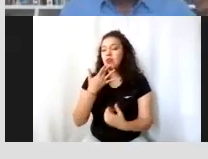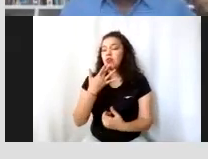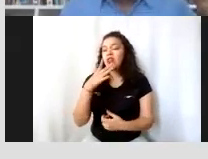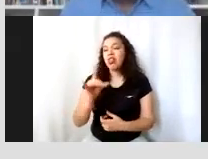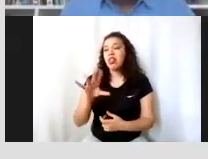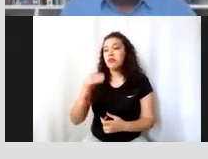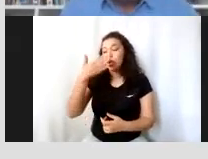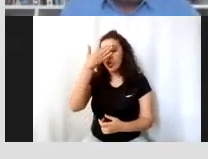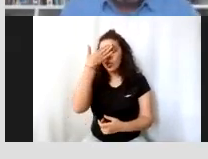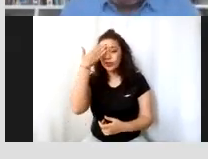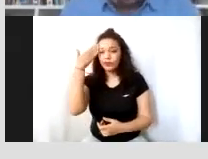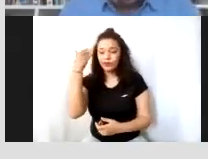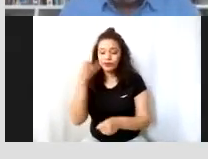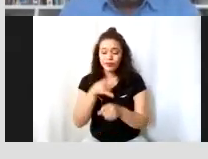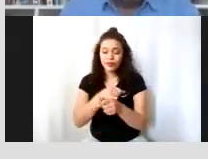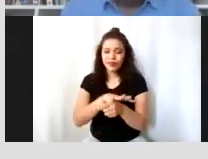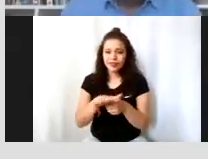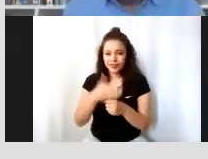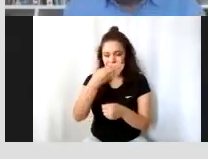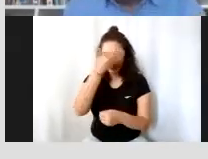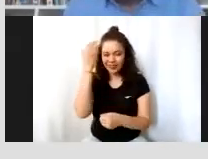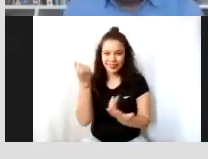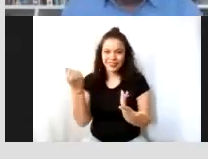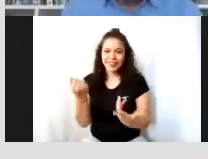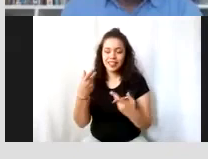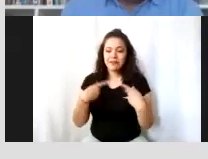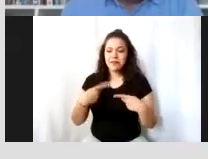inocente fotografía que alguien nos tomó. Porque